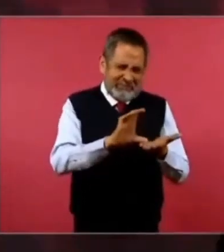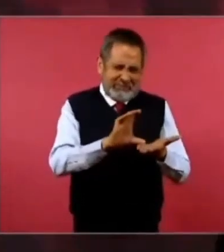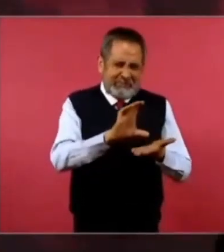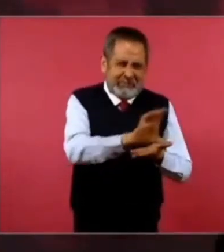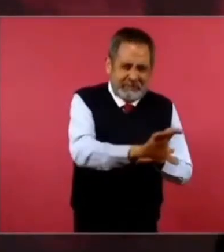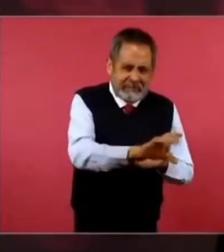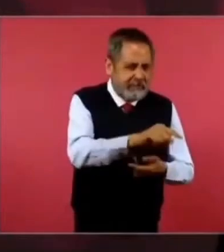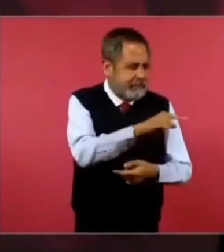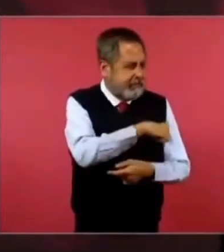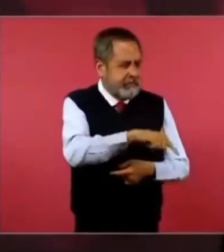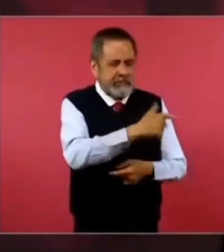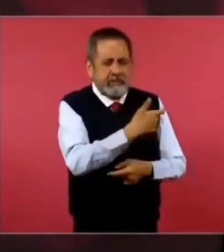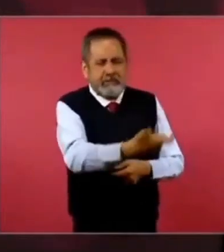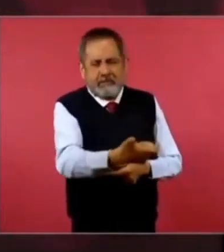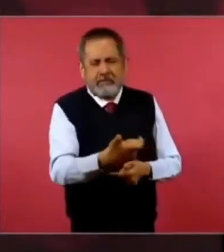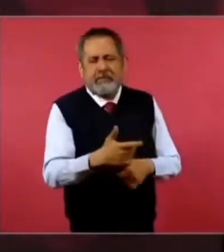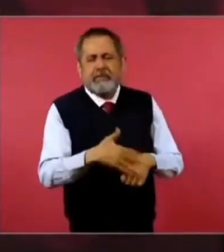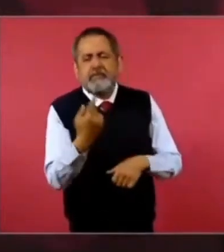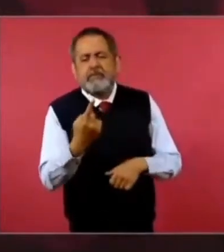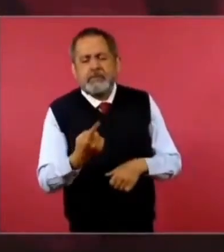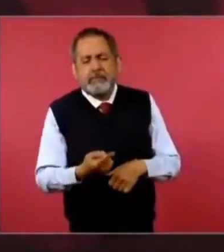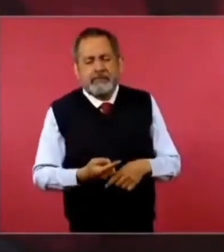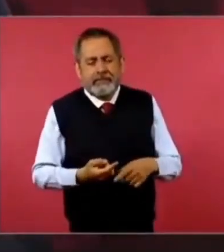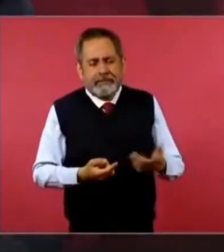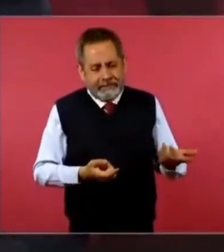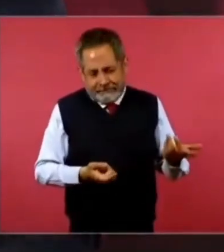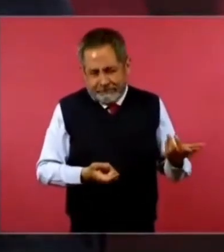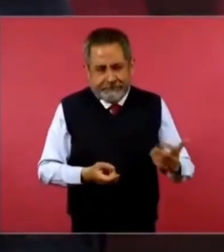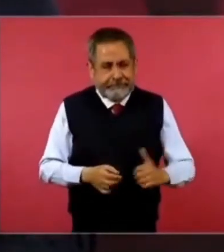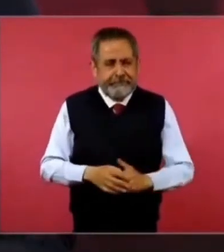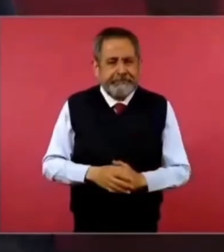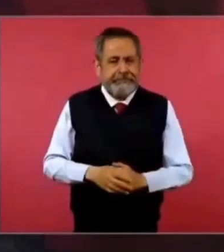es para